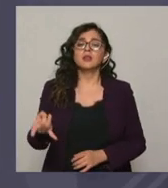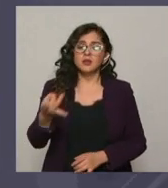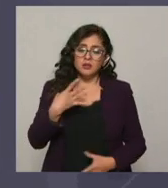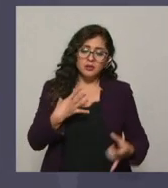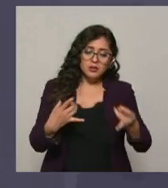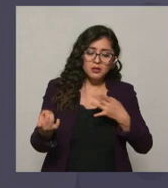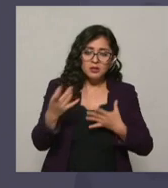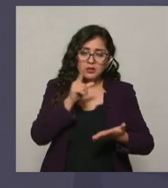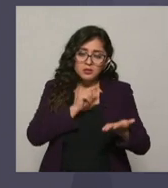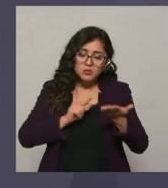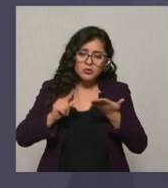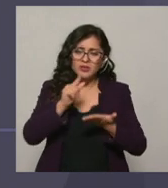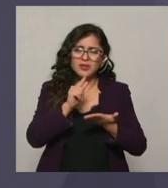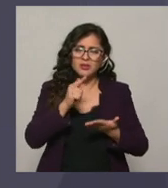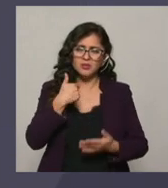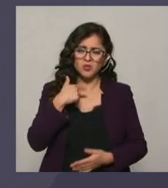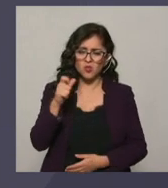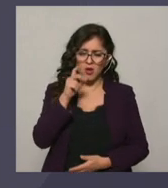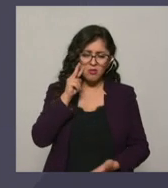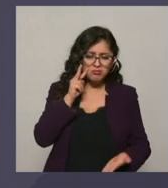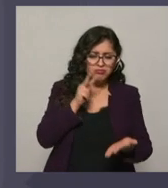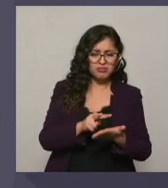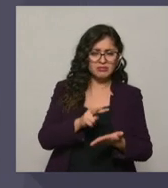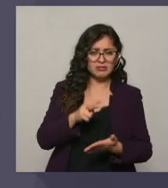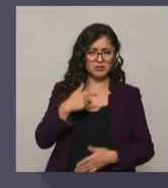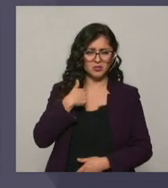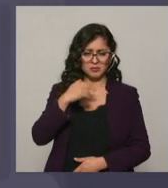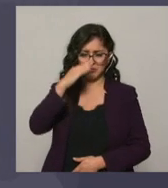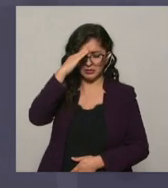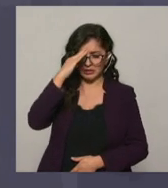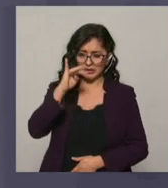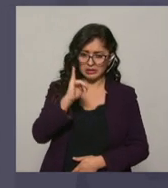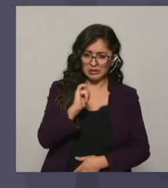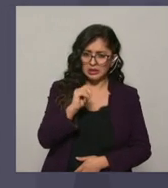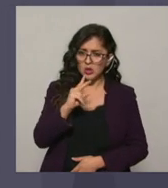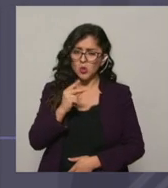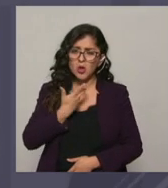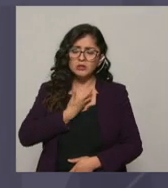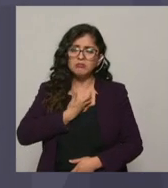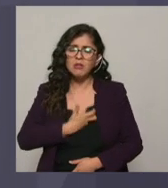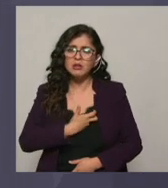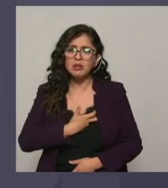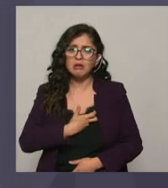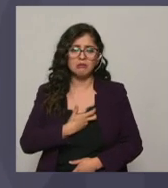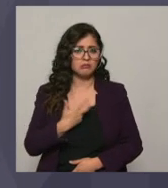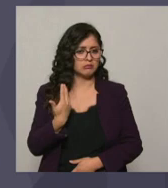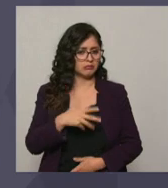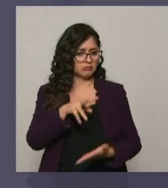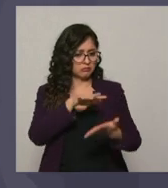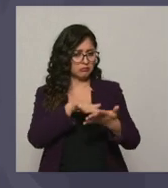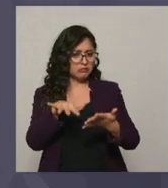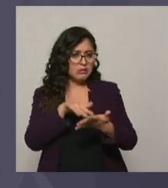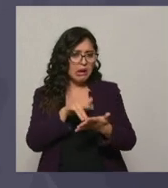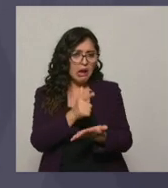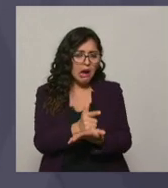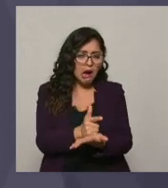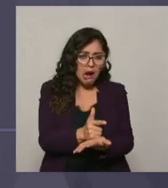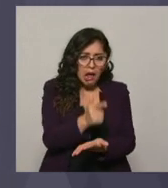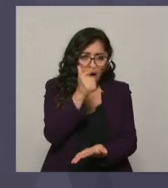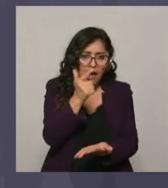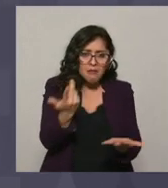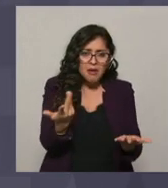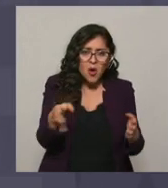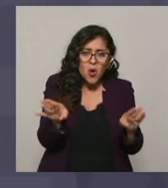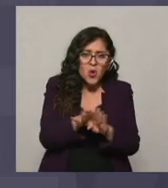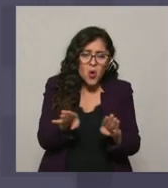si espantarme o no, pero pues sí, o sea, era grave, ¿no? Era grave sobre todo porque era una persona que se había sentado